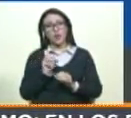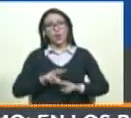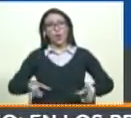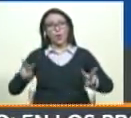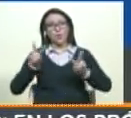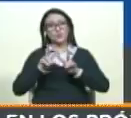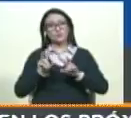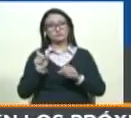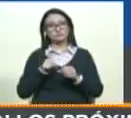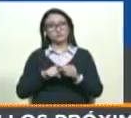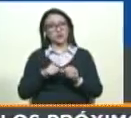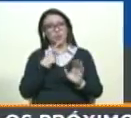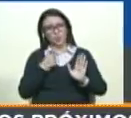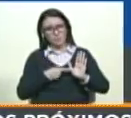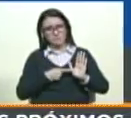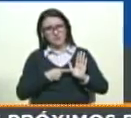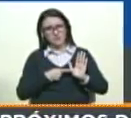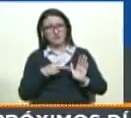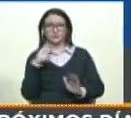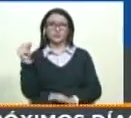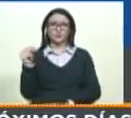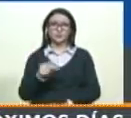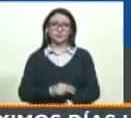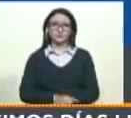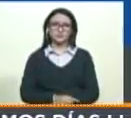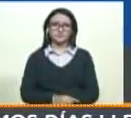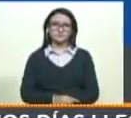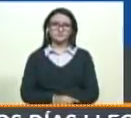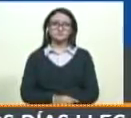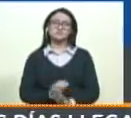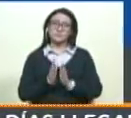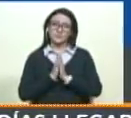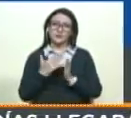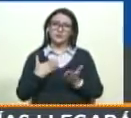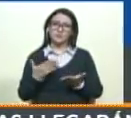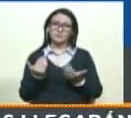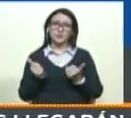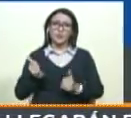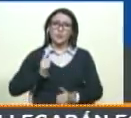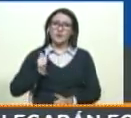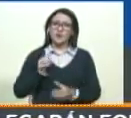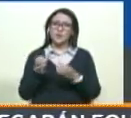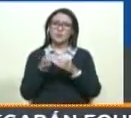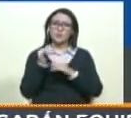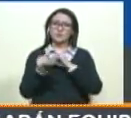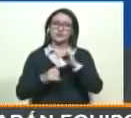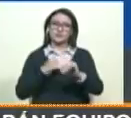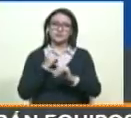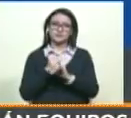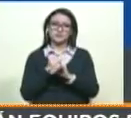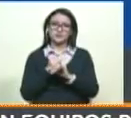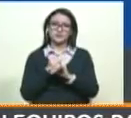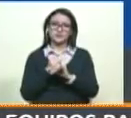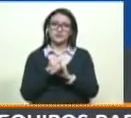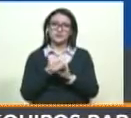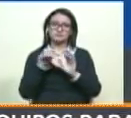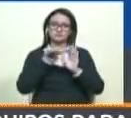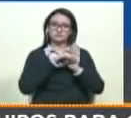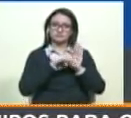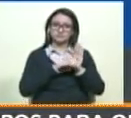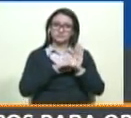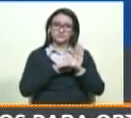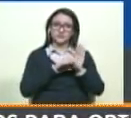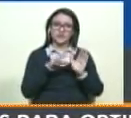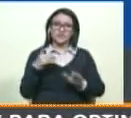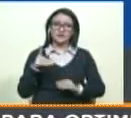Unidas. Evidentemente que no. Nosotros lo que pedimos a cualquier organismo internacional que se rija bajo los